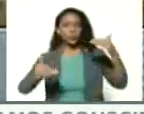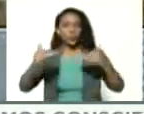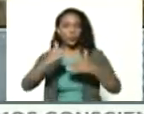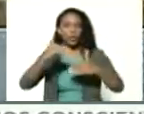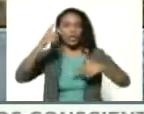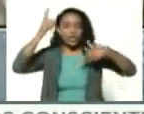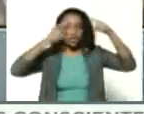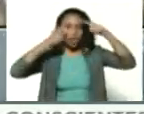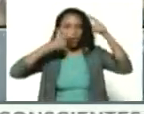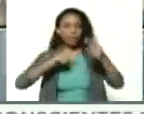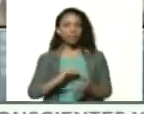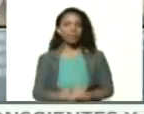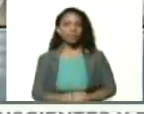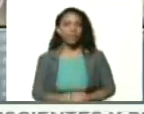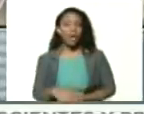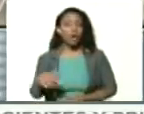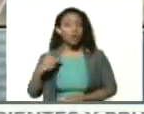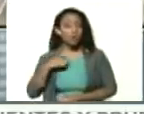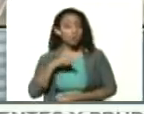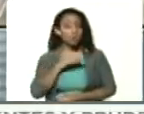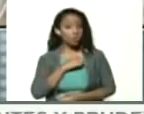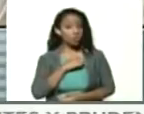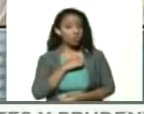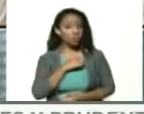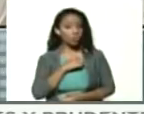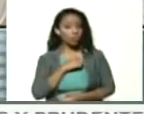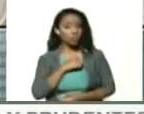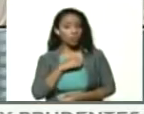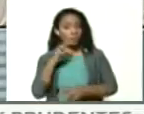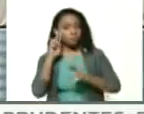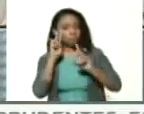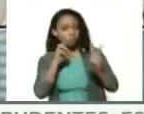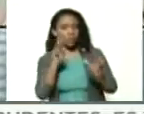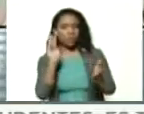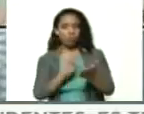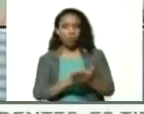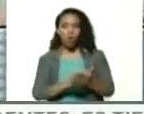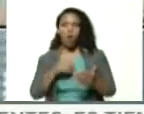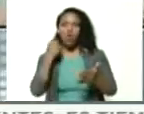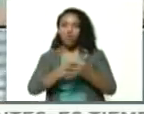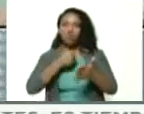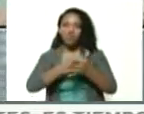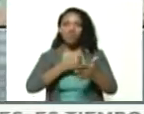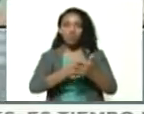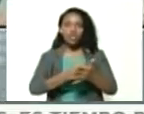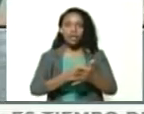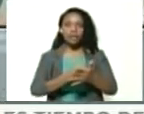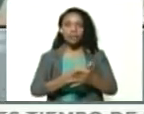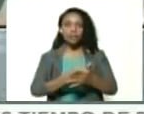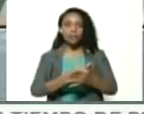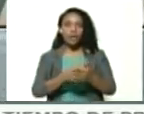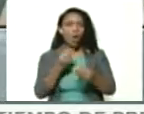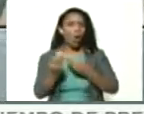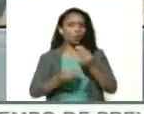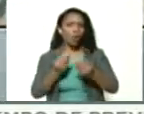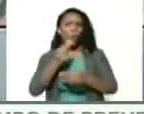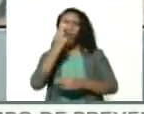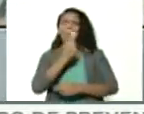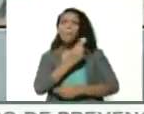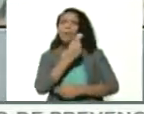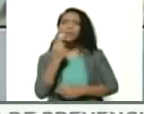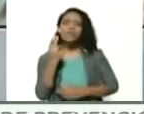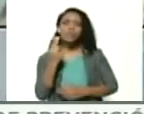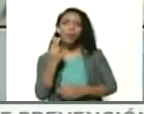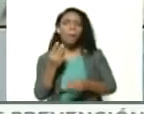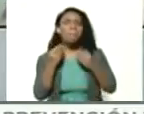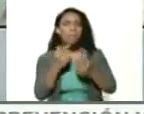Frías. Nosotros vemos esta lucha como un compromiso